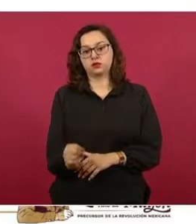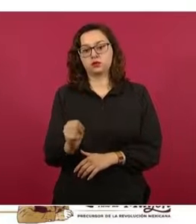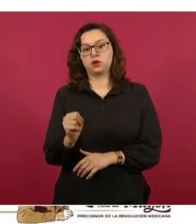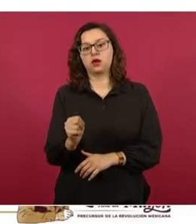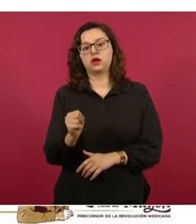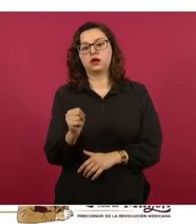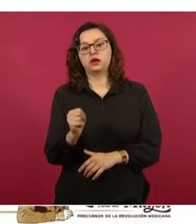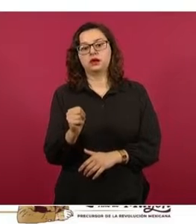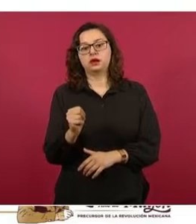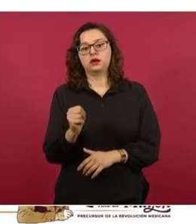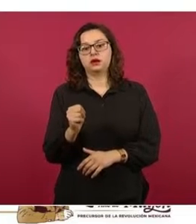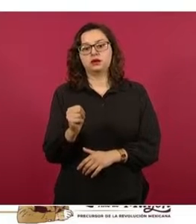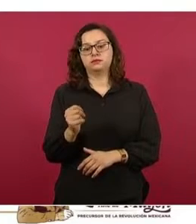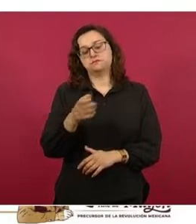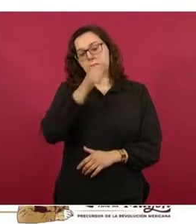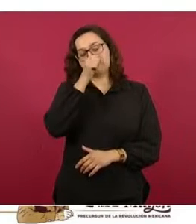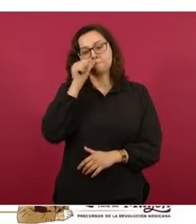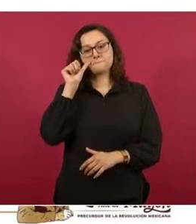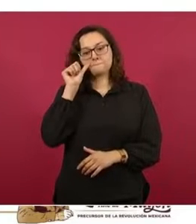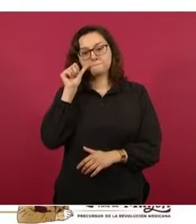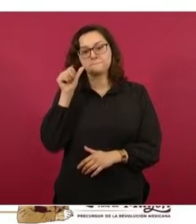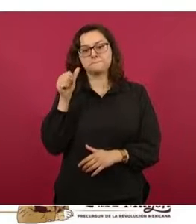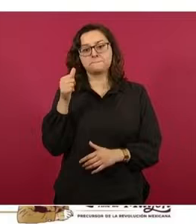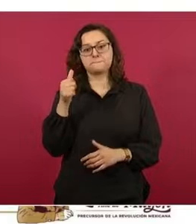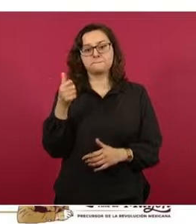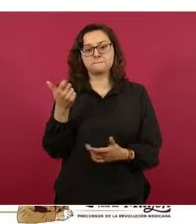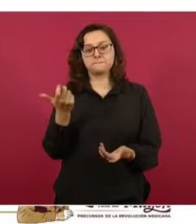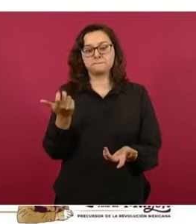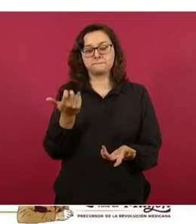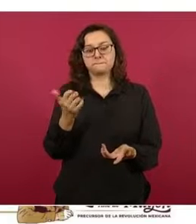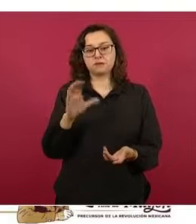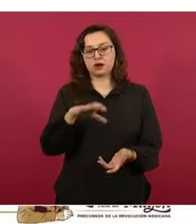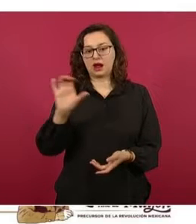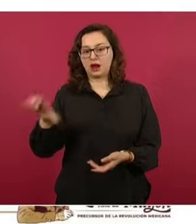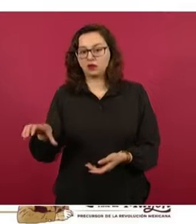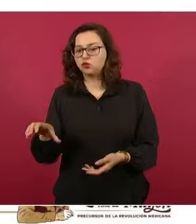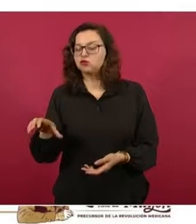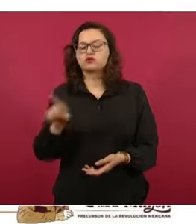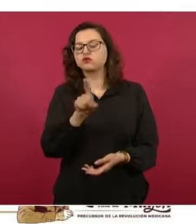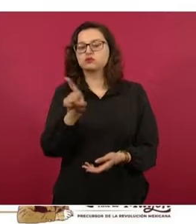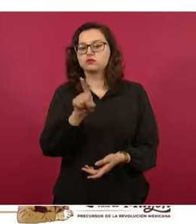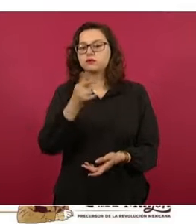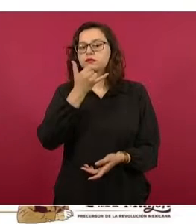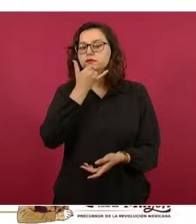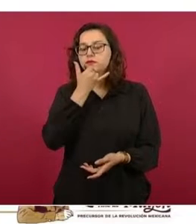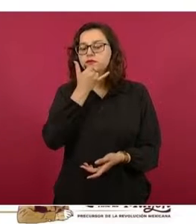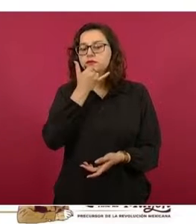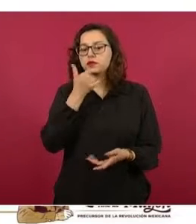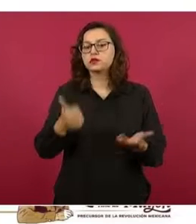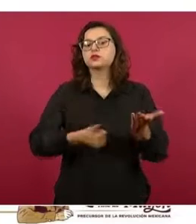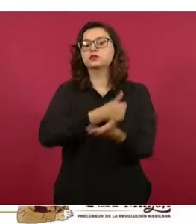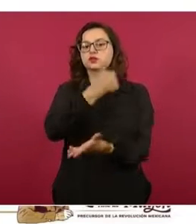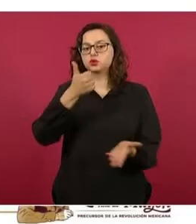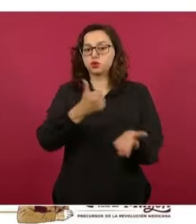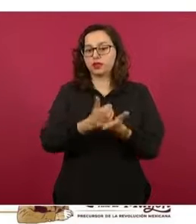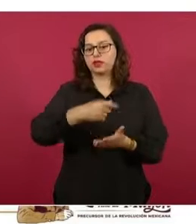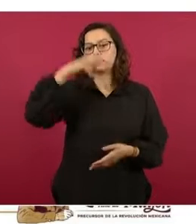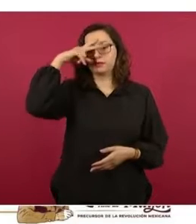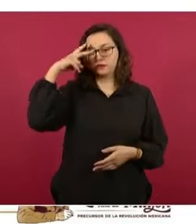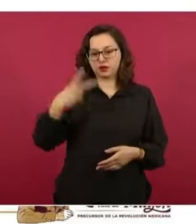del litro de BP en Benito Juárez, en Cancún, perdón, en la delegación Benito Juárez, en la Ciudad de México,